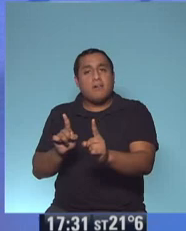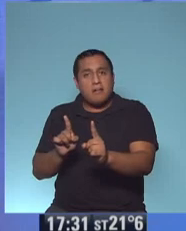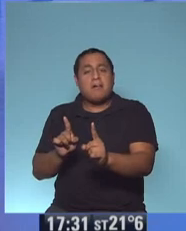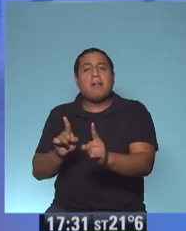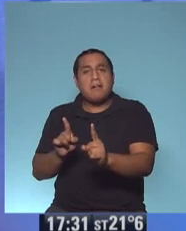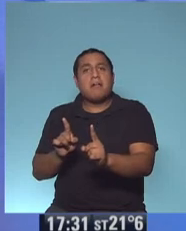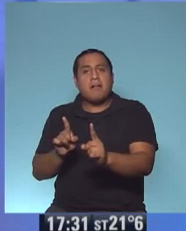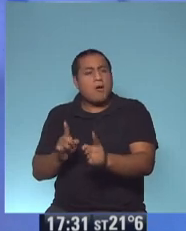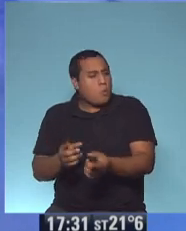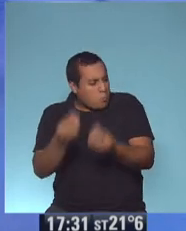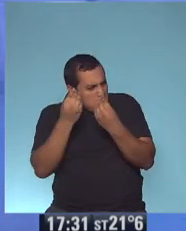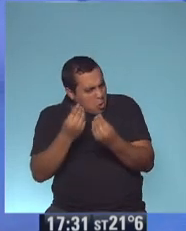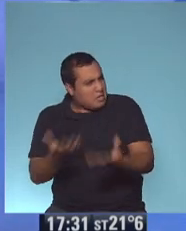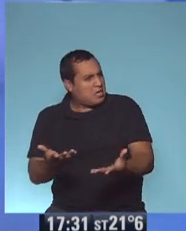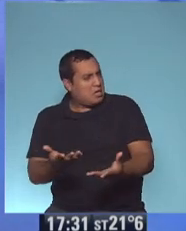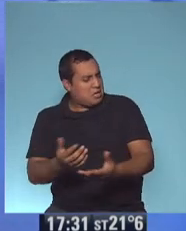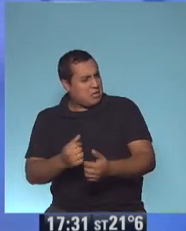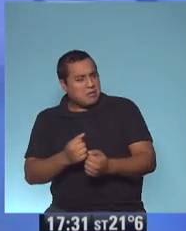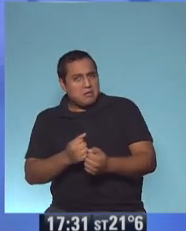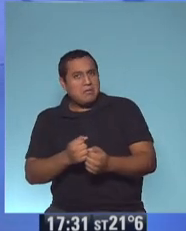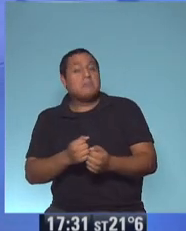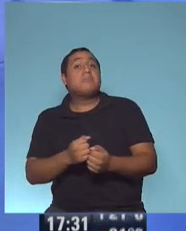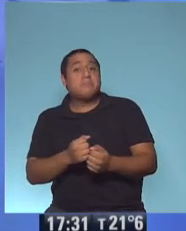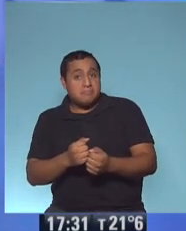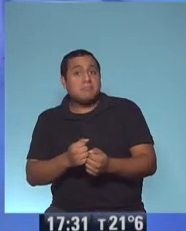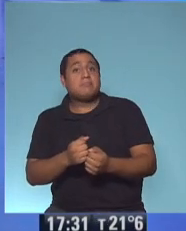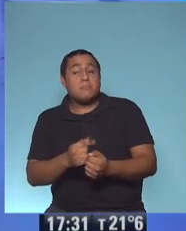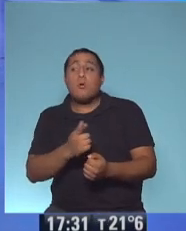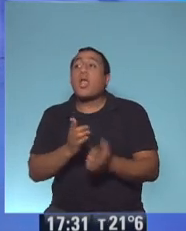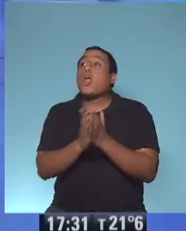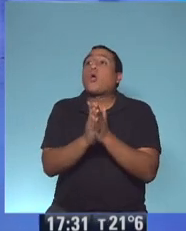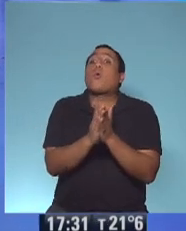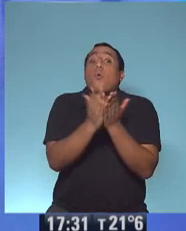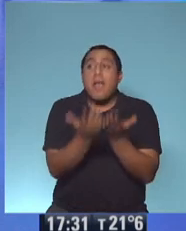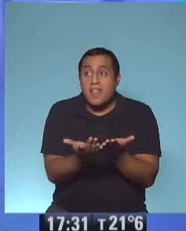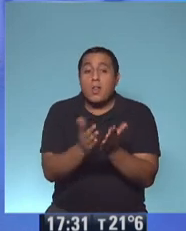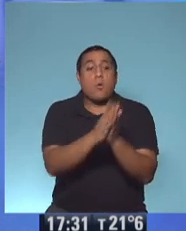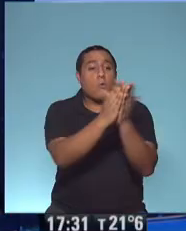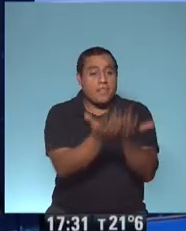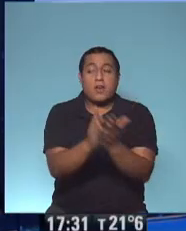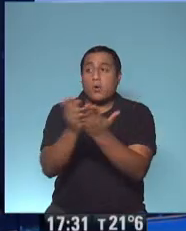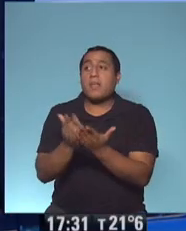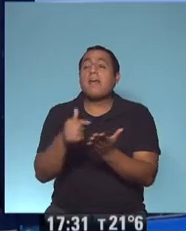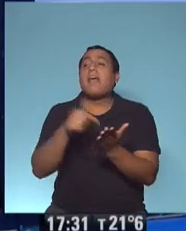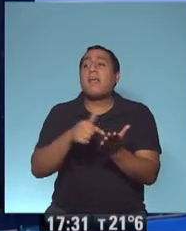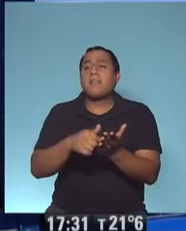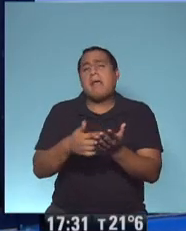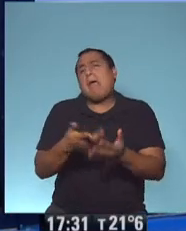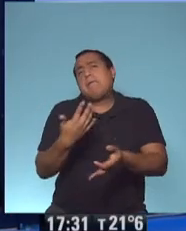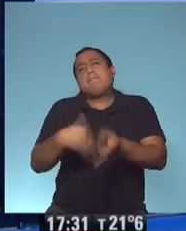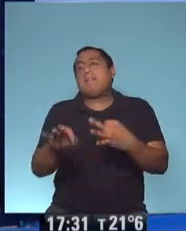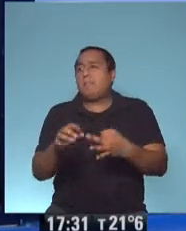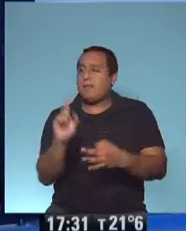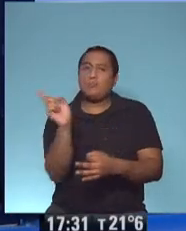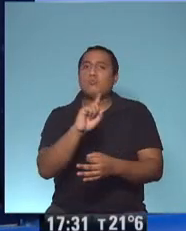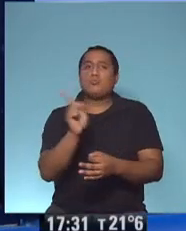¿Por qué sos así conmigo? Porque los cuadernos no son para vender,